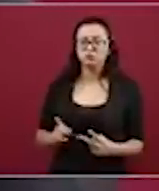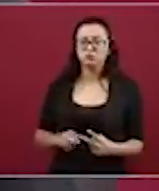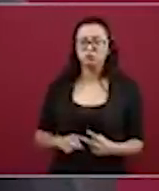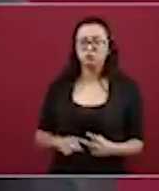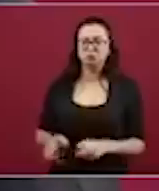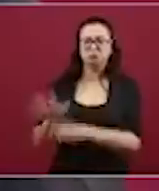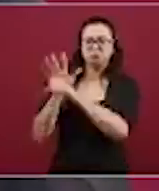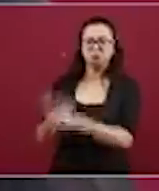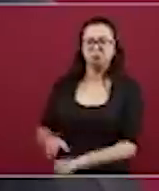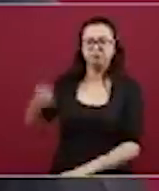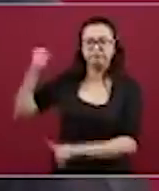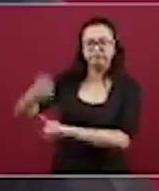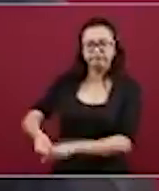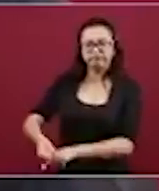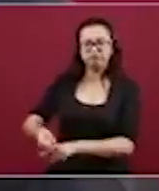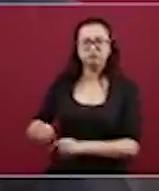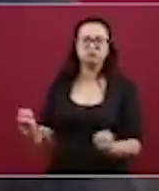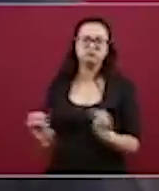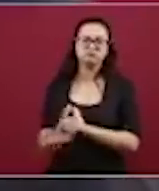cero represión.